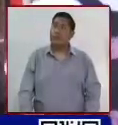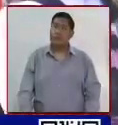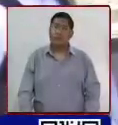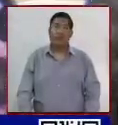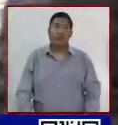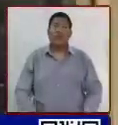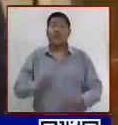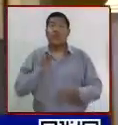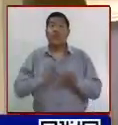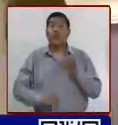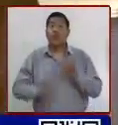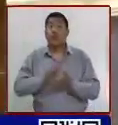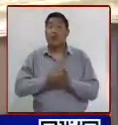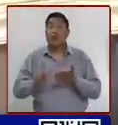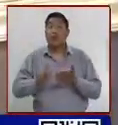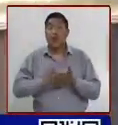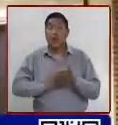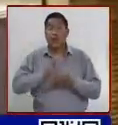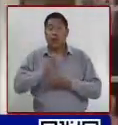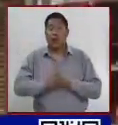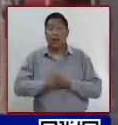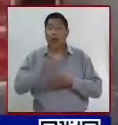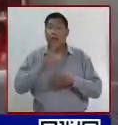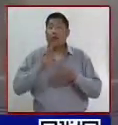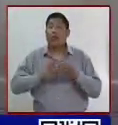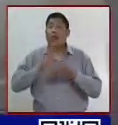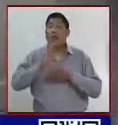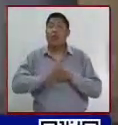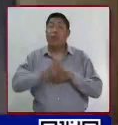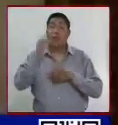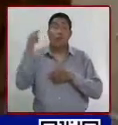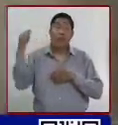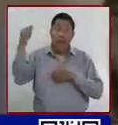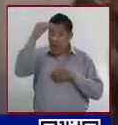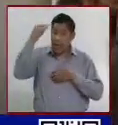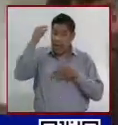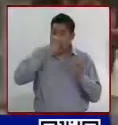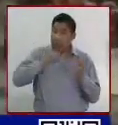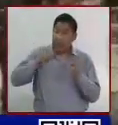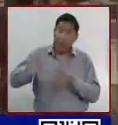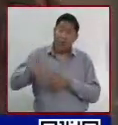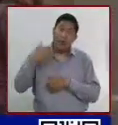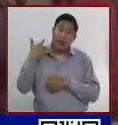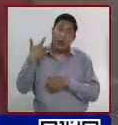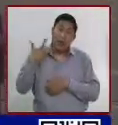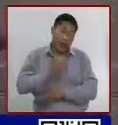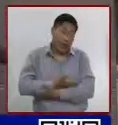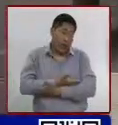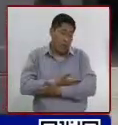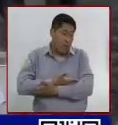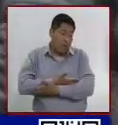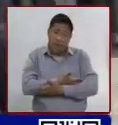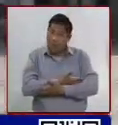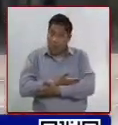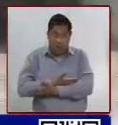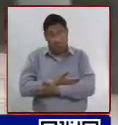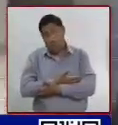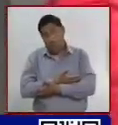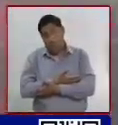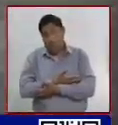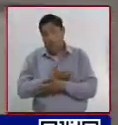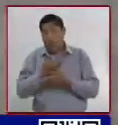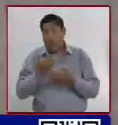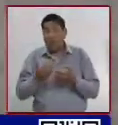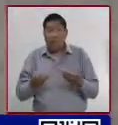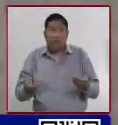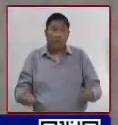Entre la última semana de enero y la primera semana de febrero, en la ciudad del Alto se abandonaron 3 bebés, prácticamente un bebé casi cada día